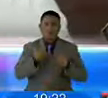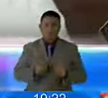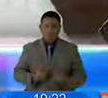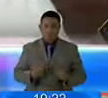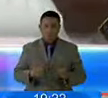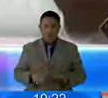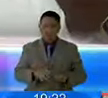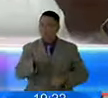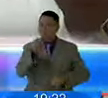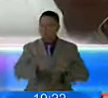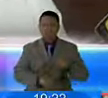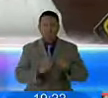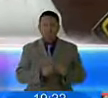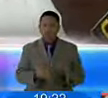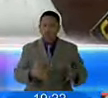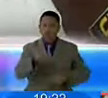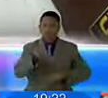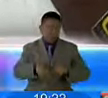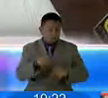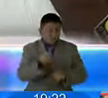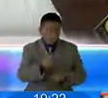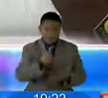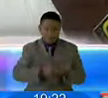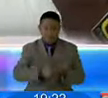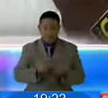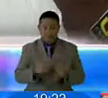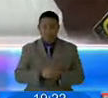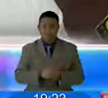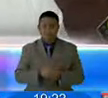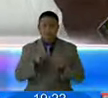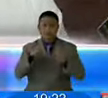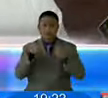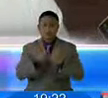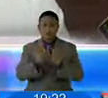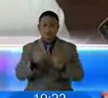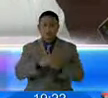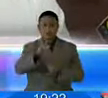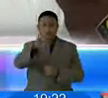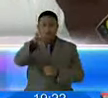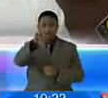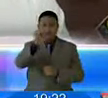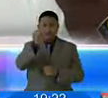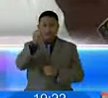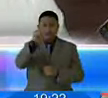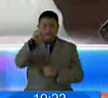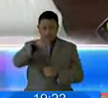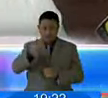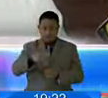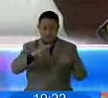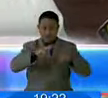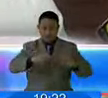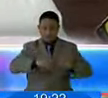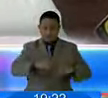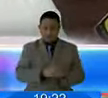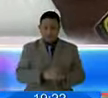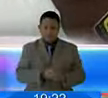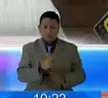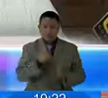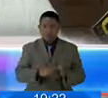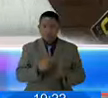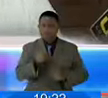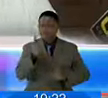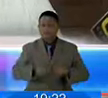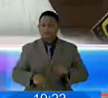permitió determinar la causa de la muerte. No tenemos todavía una delegación nosotros como DINASET para investigarle pues como una posible muerte violenta, pues tan solo